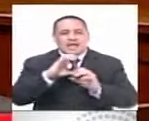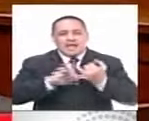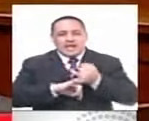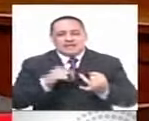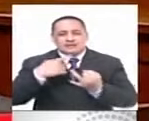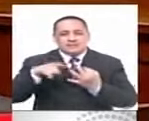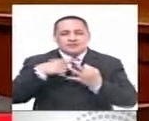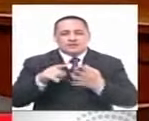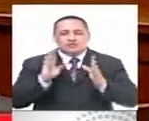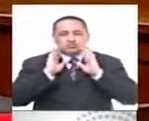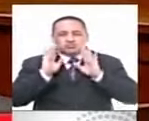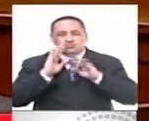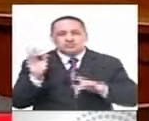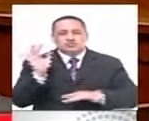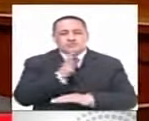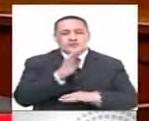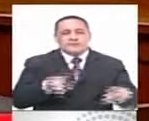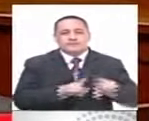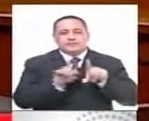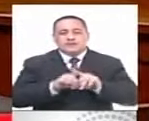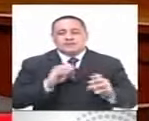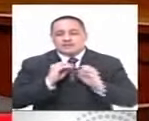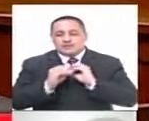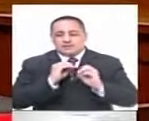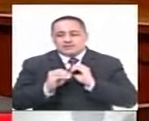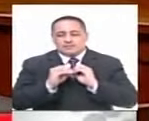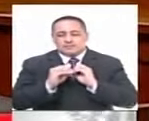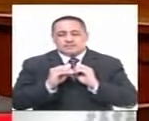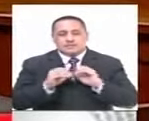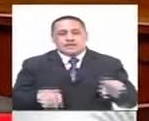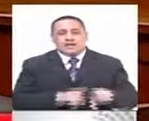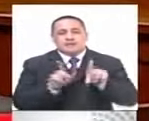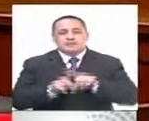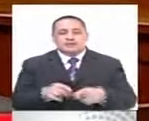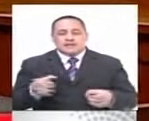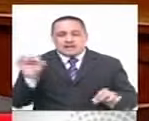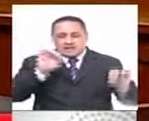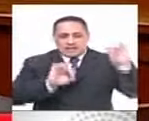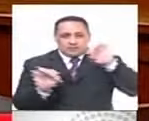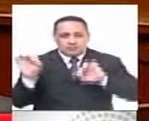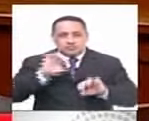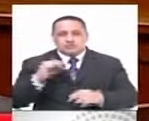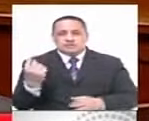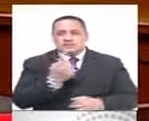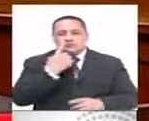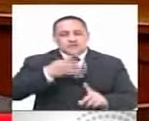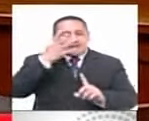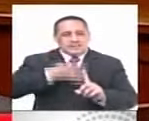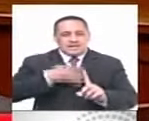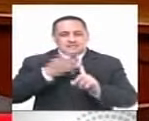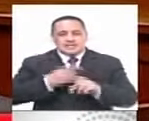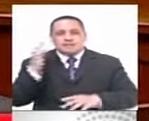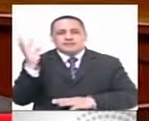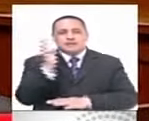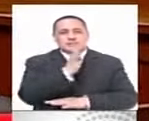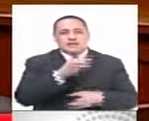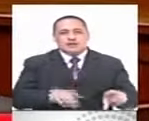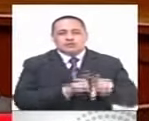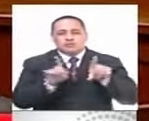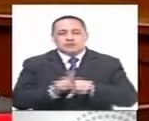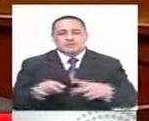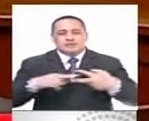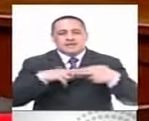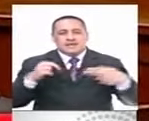otros contaminantes. E implementaremos el Laboratorio Nacional de Análisis Ambiental, así como la